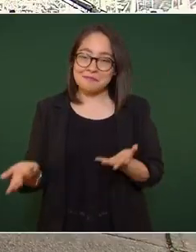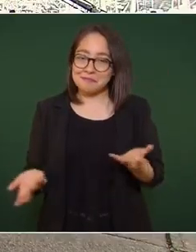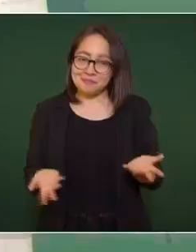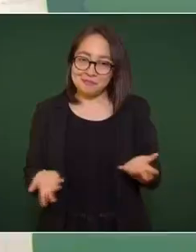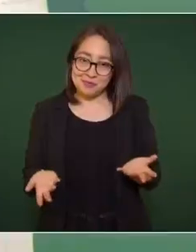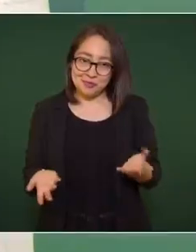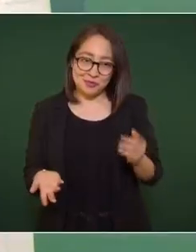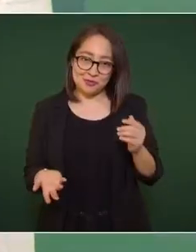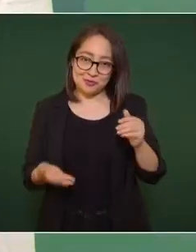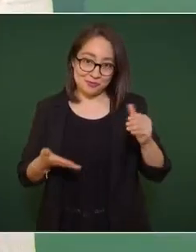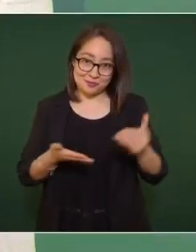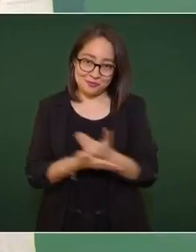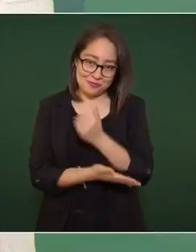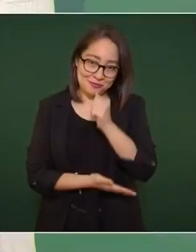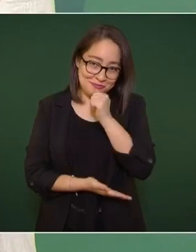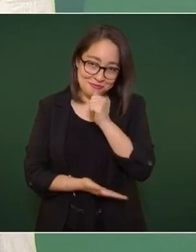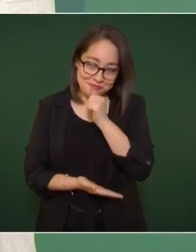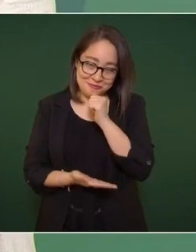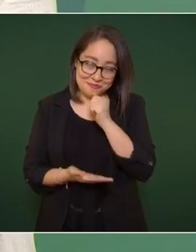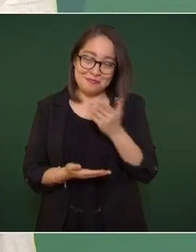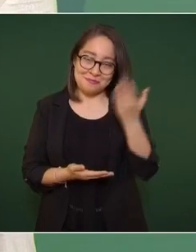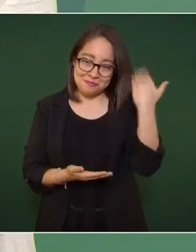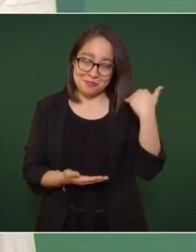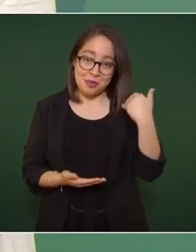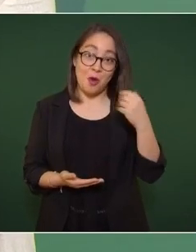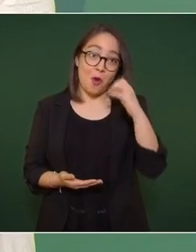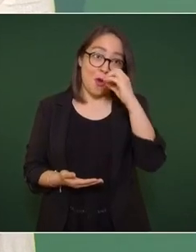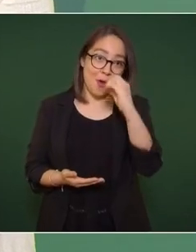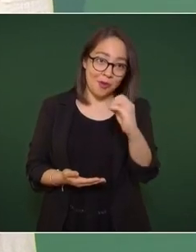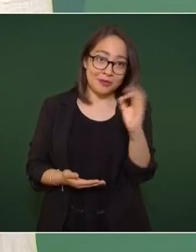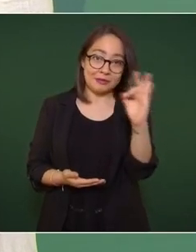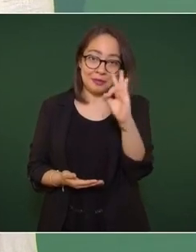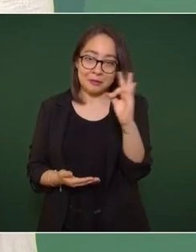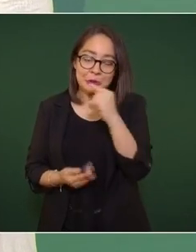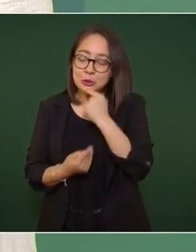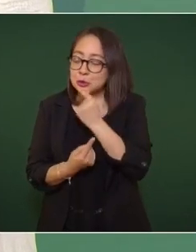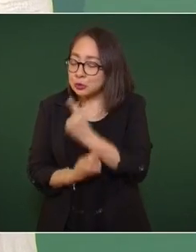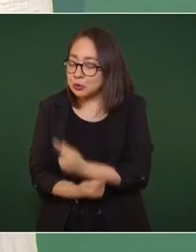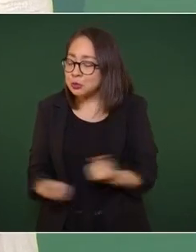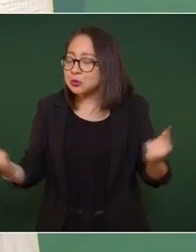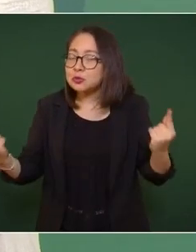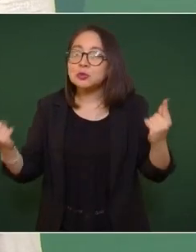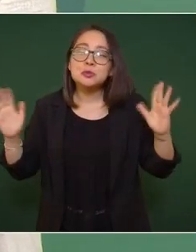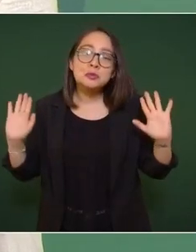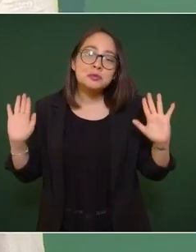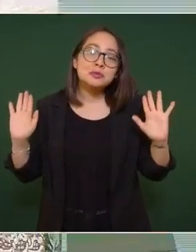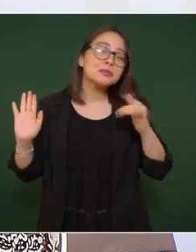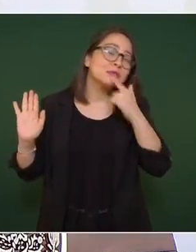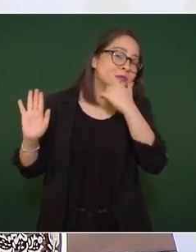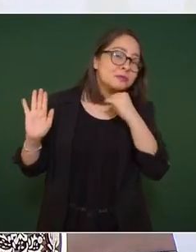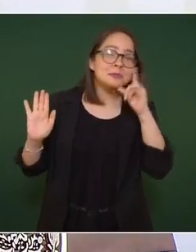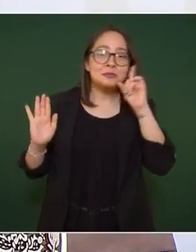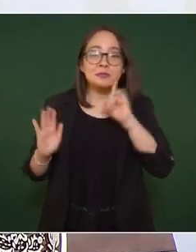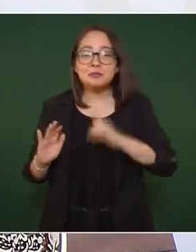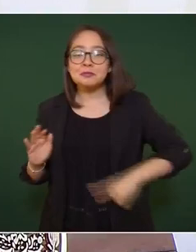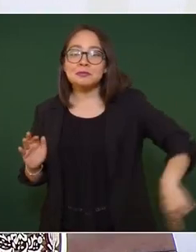no habían nacido, pero o estaban niños, niñas,